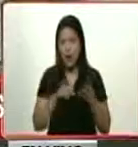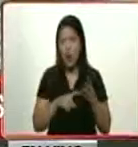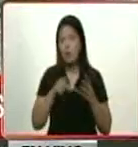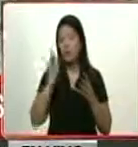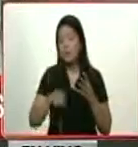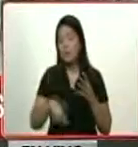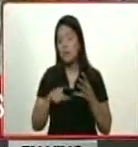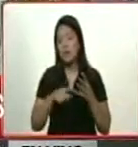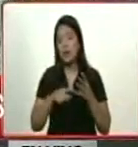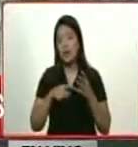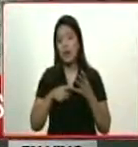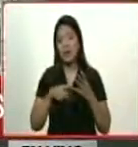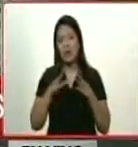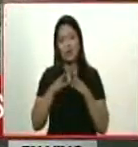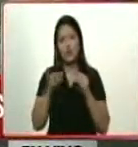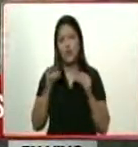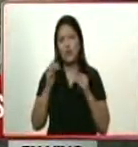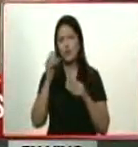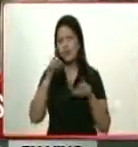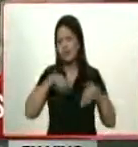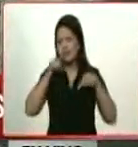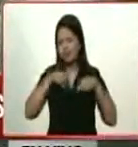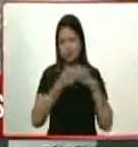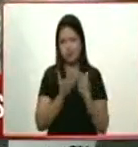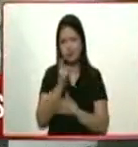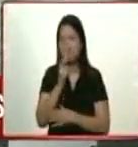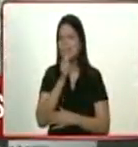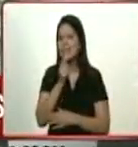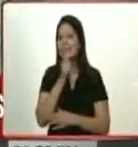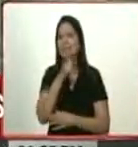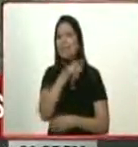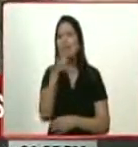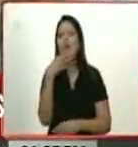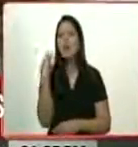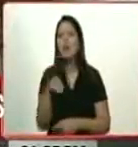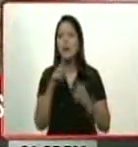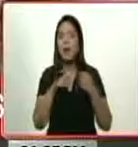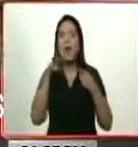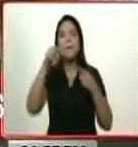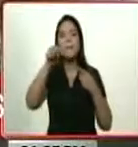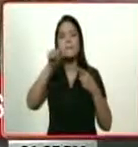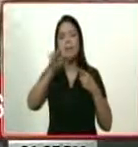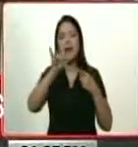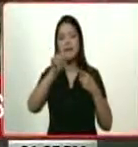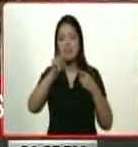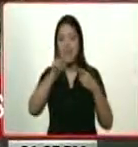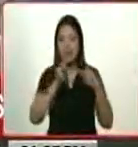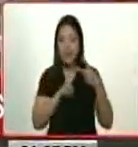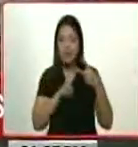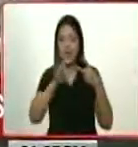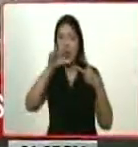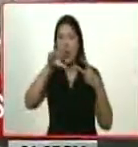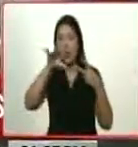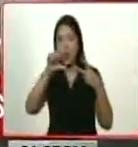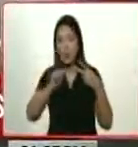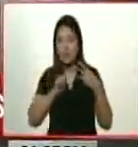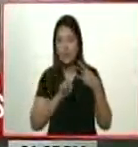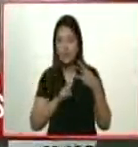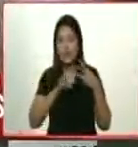Porque ellos son los responsables de ir a defender el distrito motor de Agua, Vida y Café,